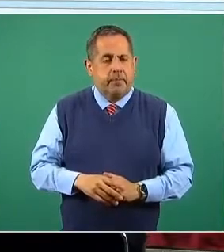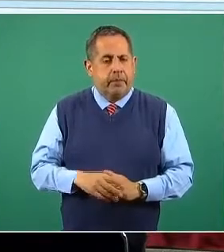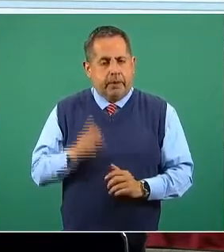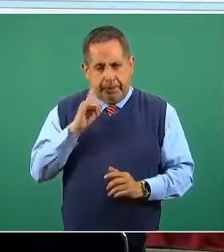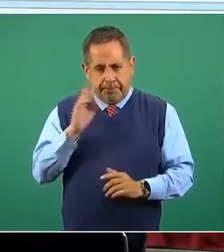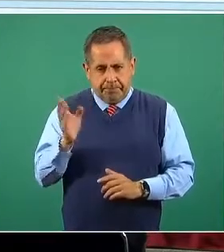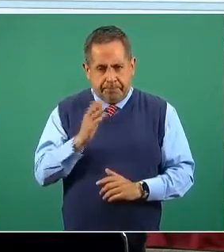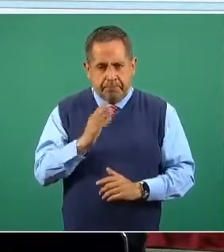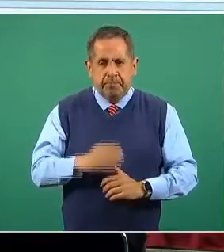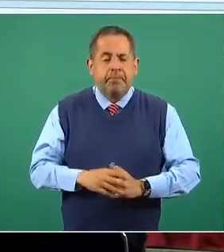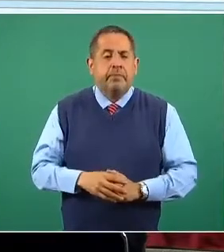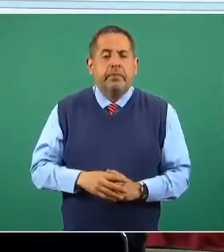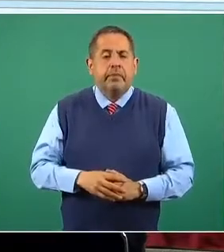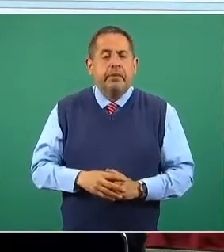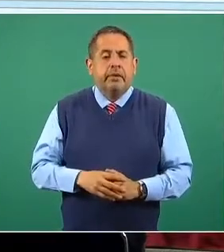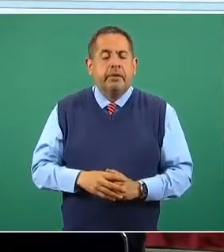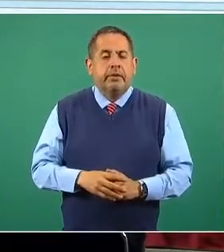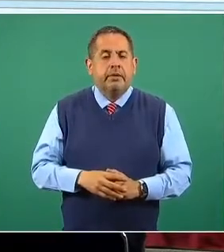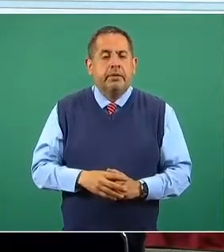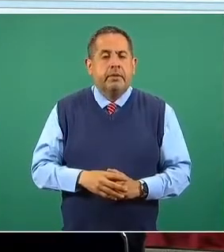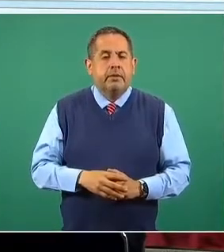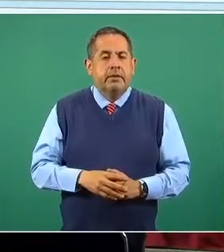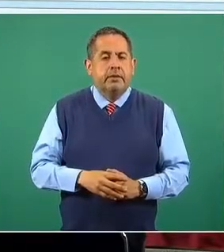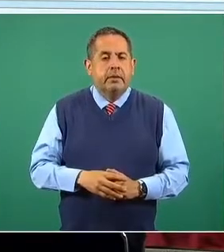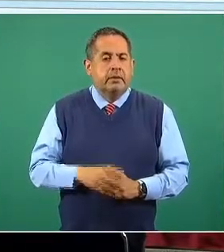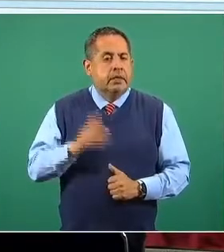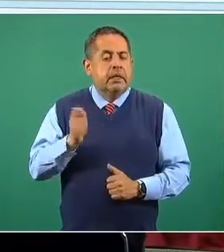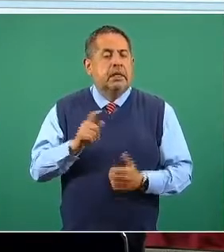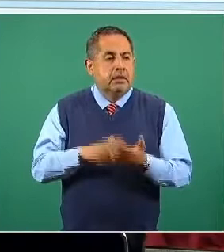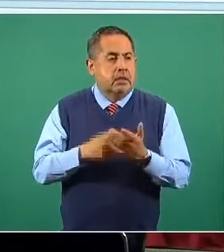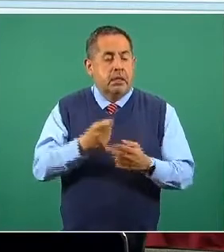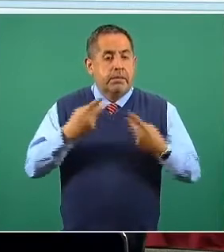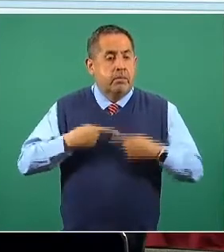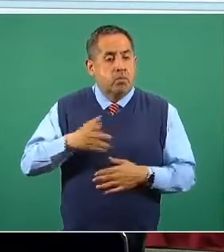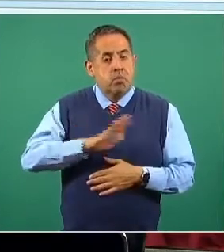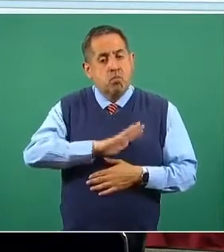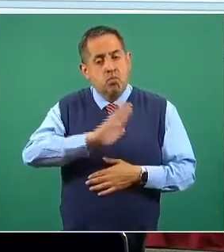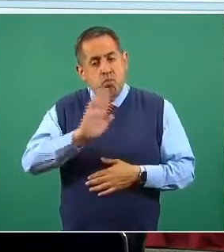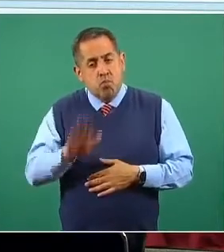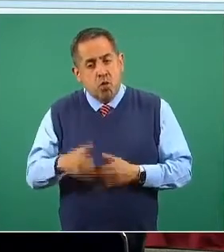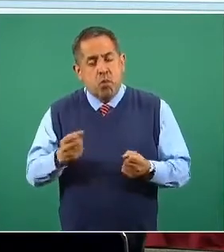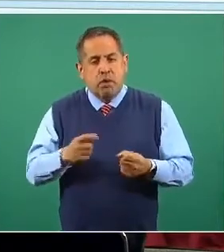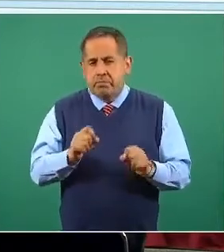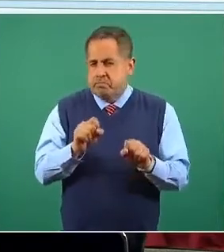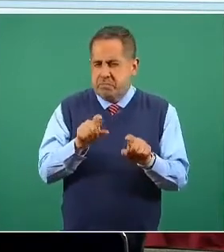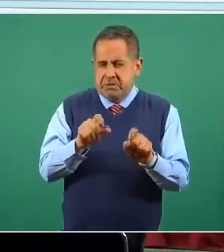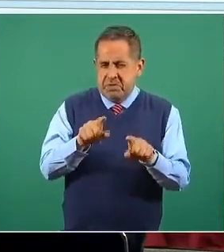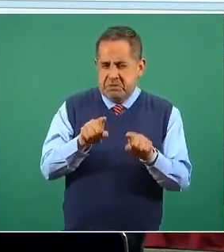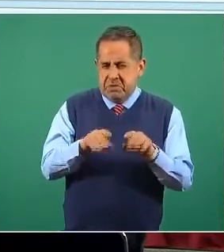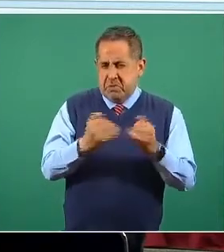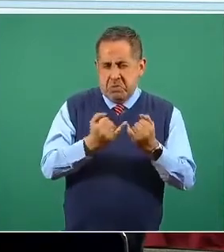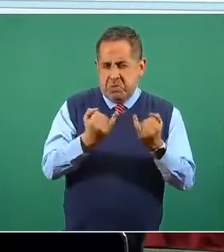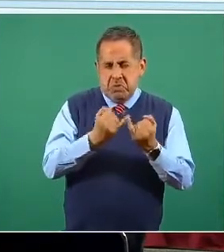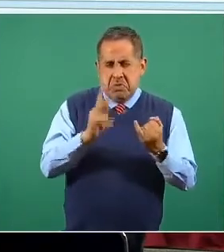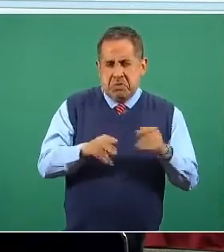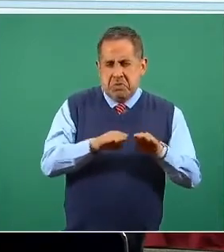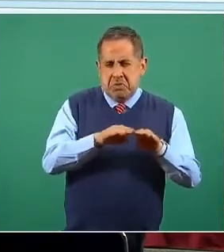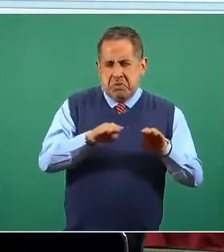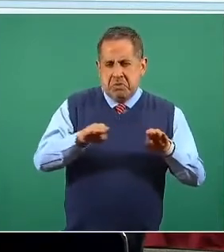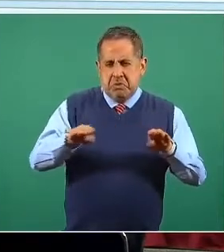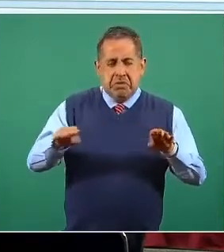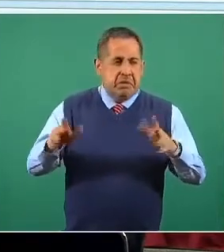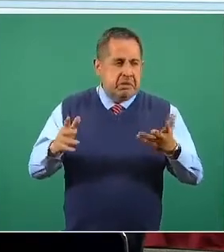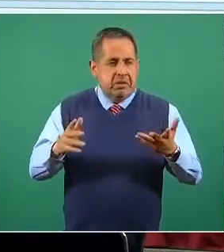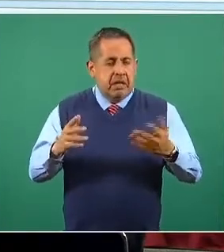siguiente diapositiva, el comportamiento de la letalidad, también sin cambios para efecto de esta semana. La reducción